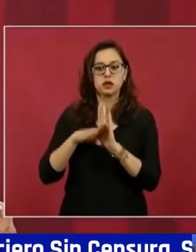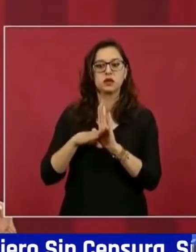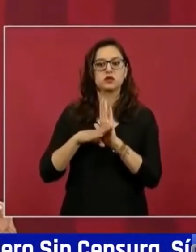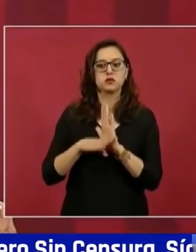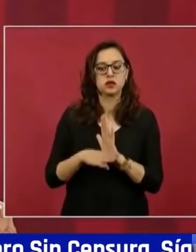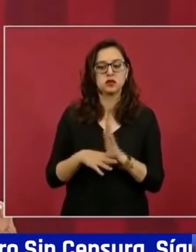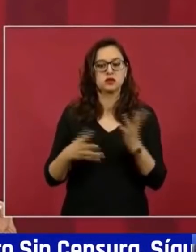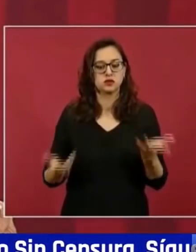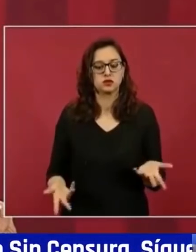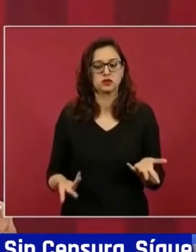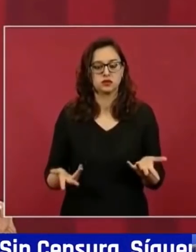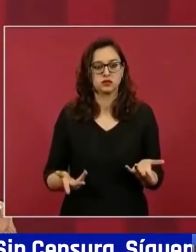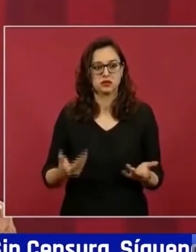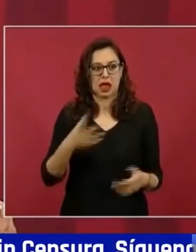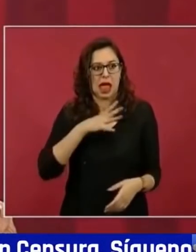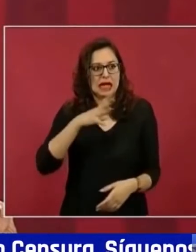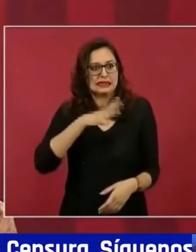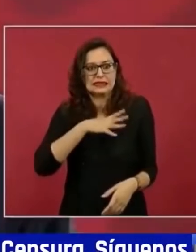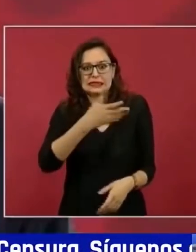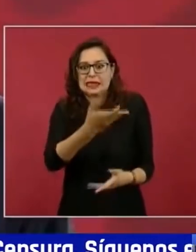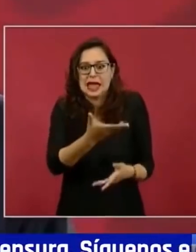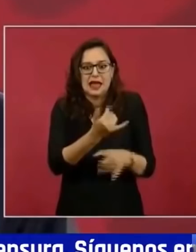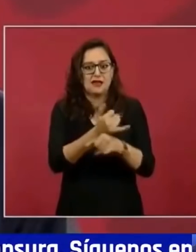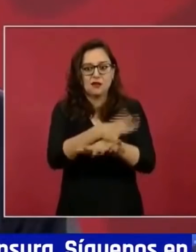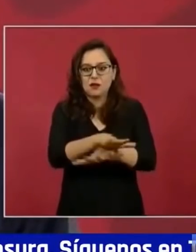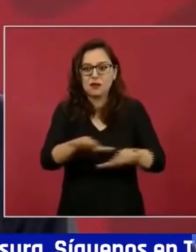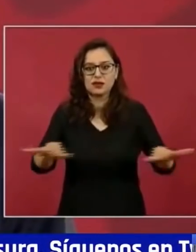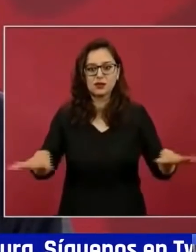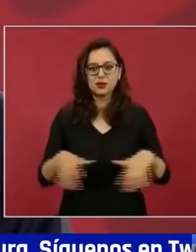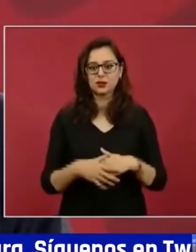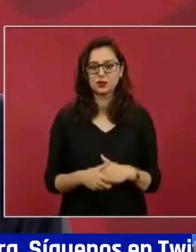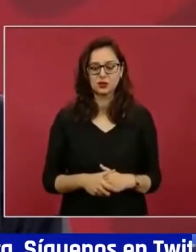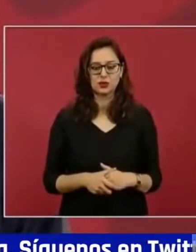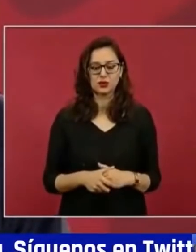Hoy habló el presidente de esto en la mañana.